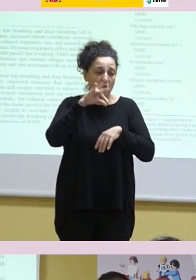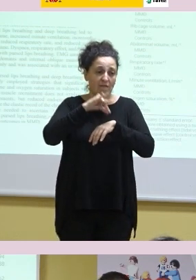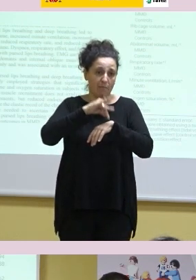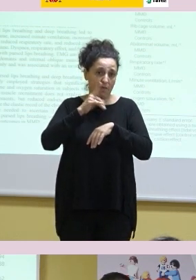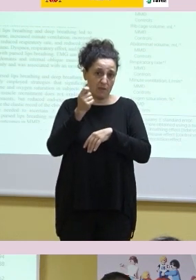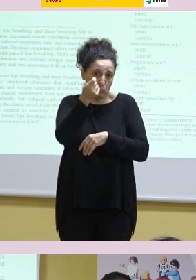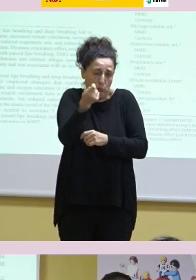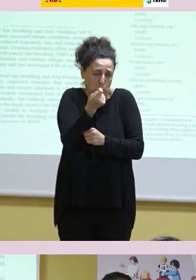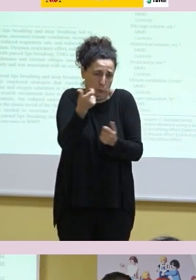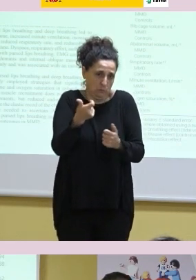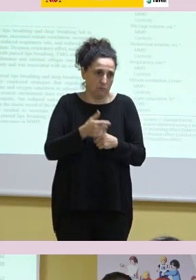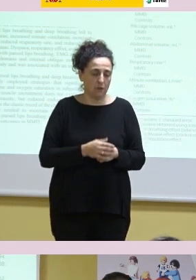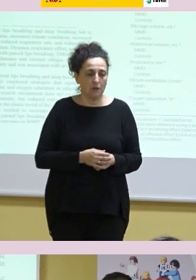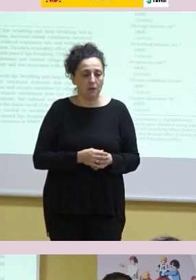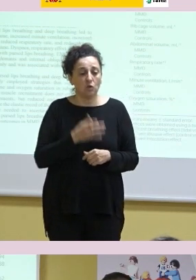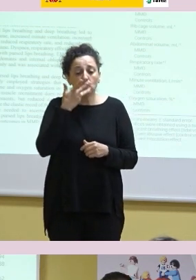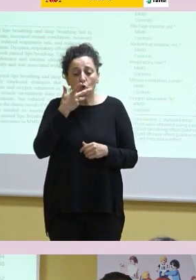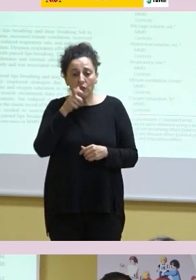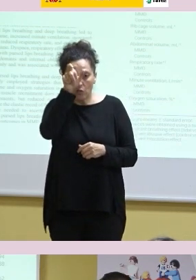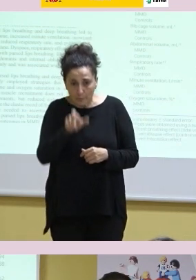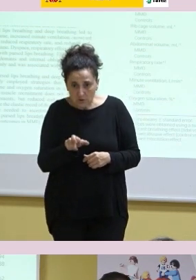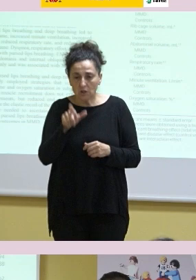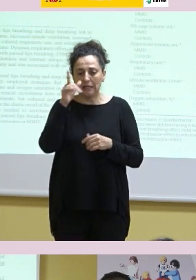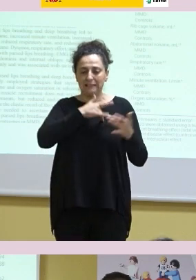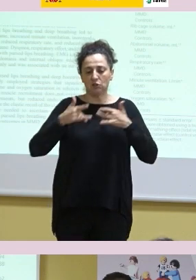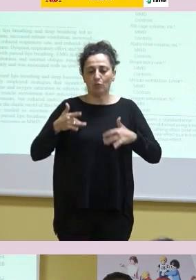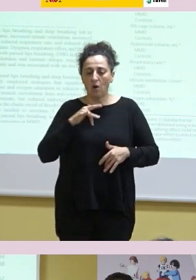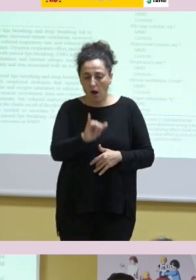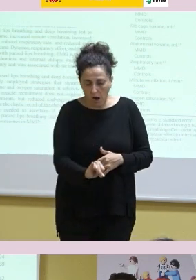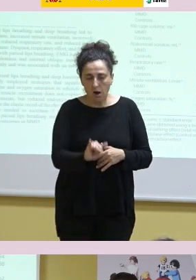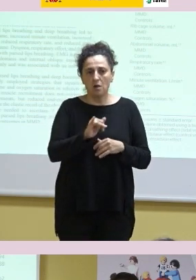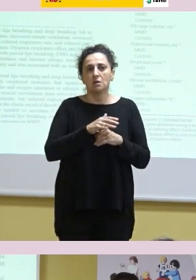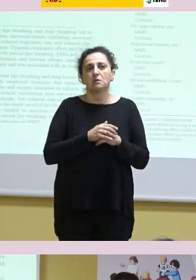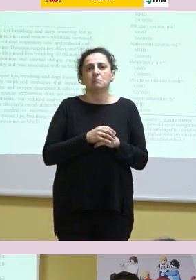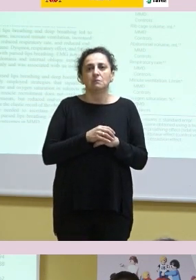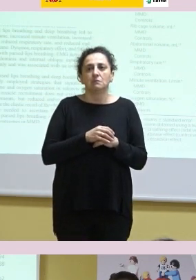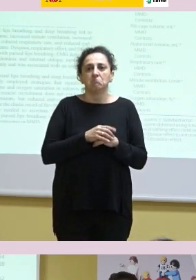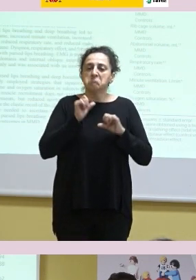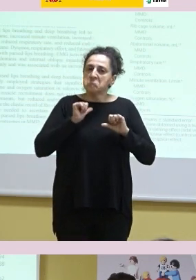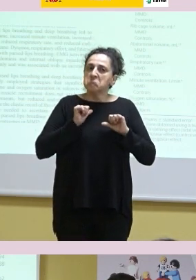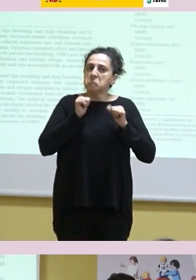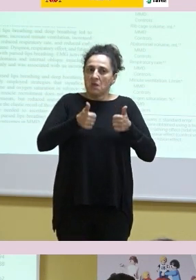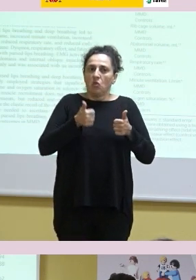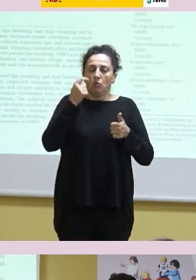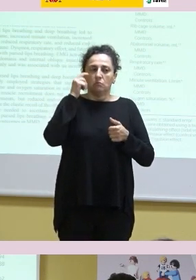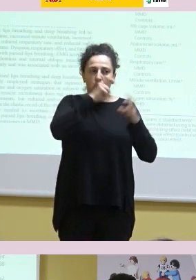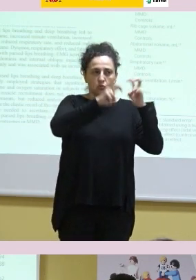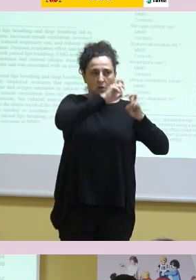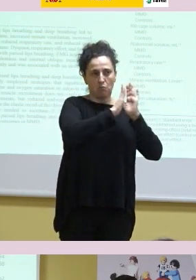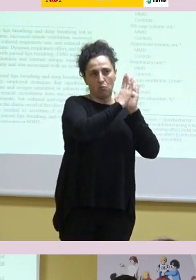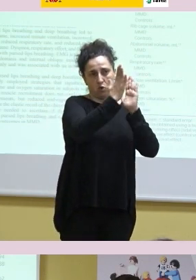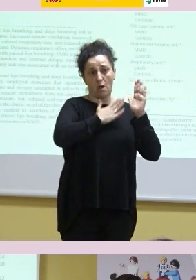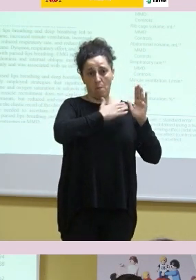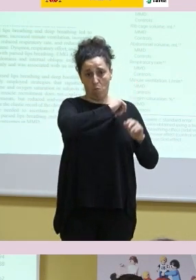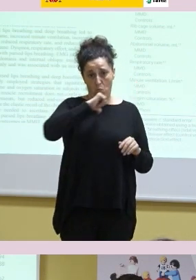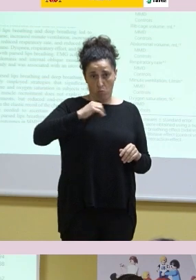ya al paciente, conociendo ya la sintomatología que presenta, me pongo a buscar en mi biblioteca